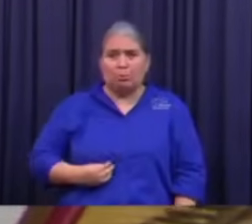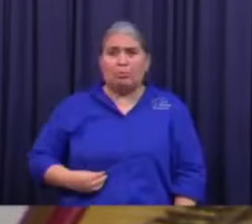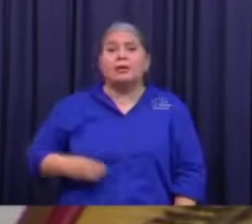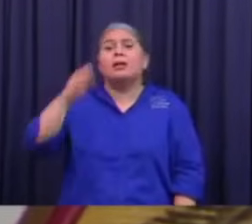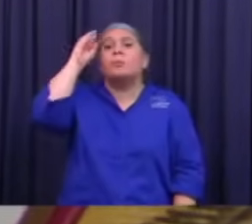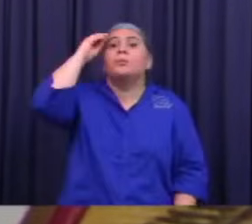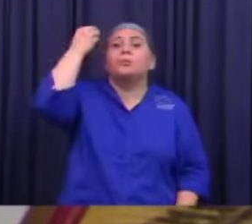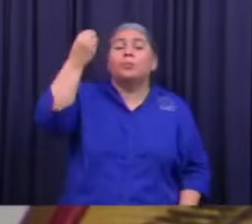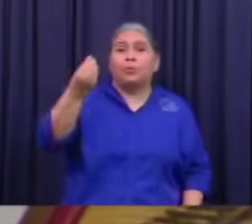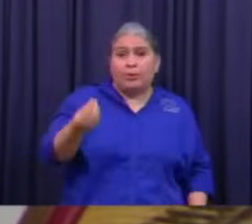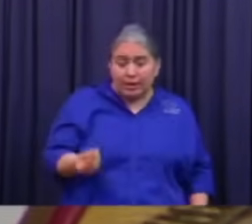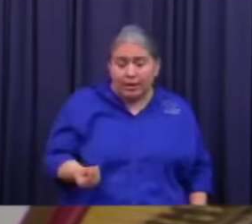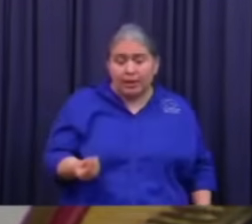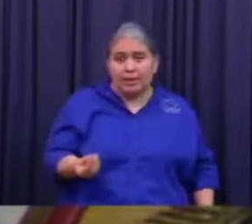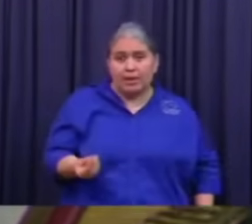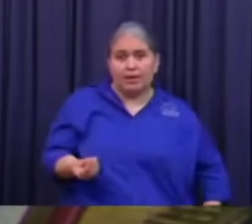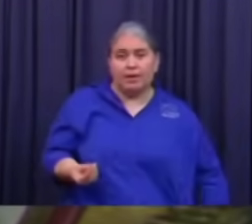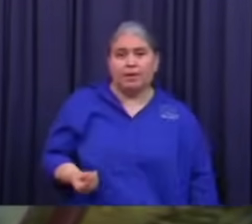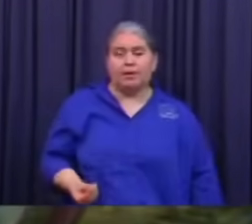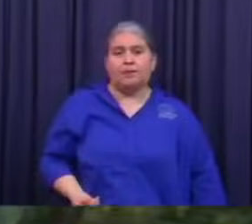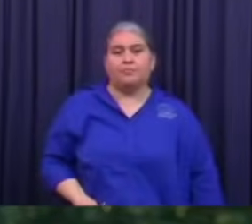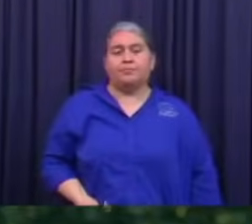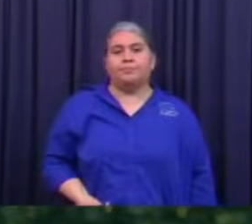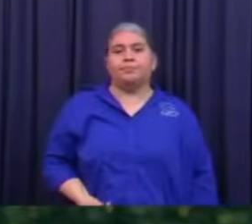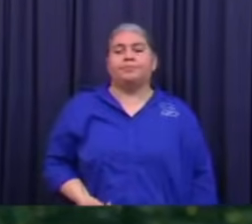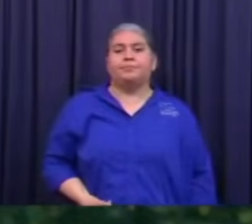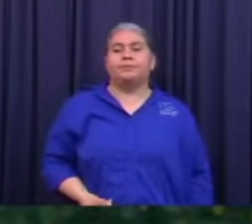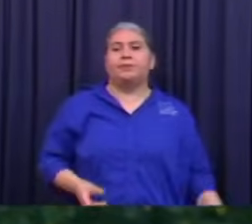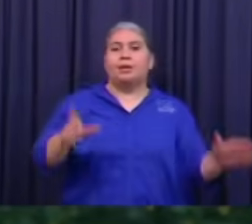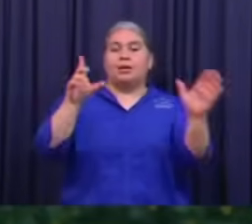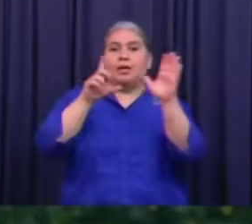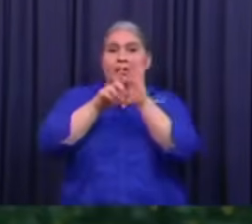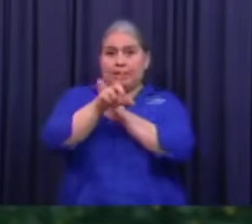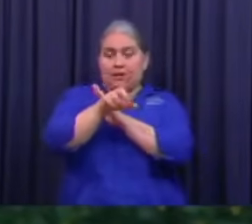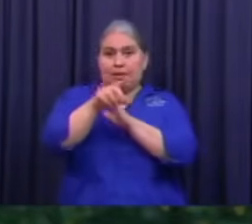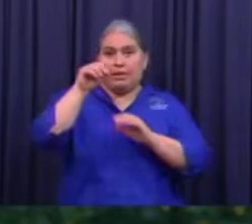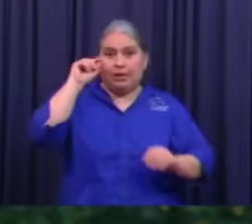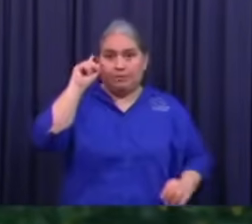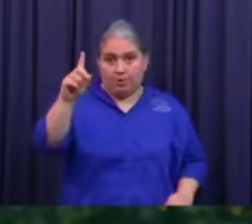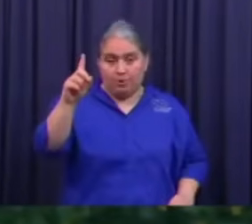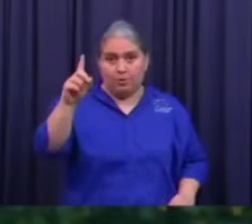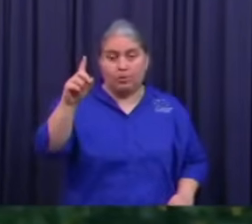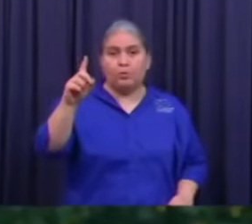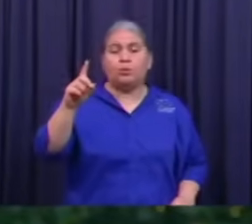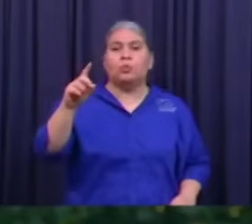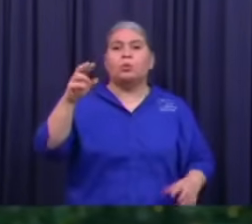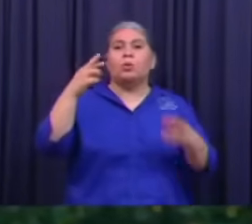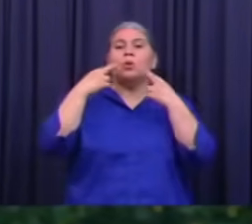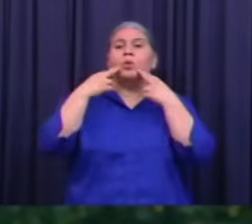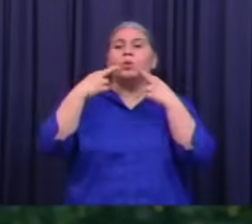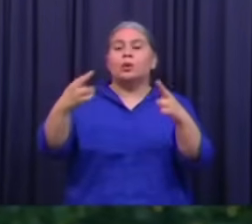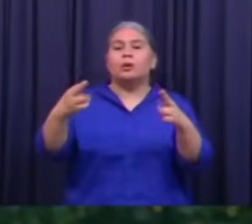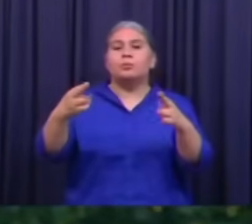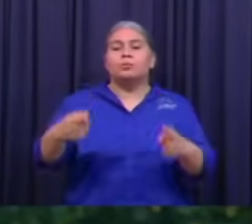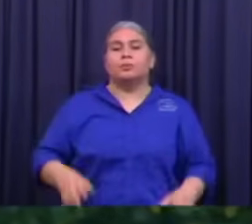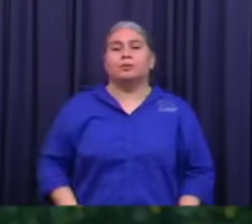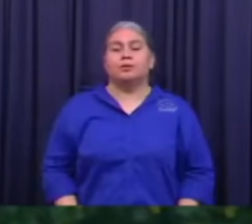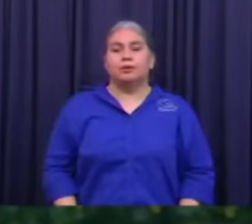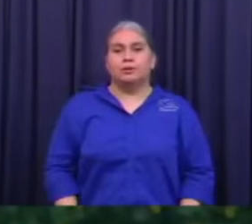Ah mire en el capítulo uno tenemos la la respuesta y ustedes tienen